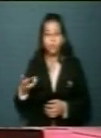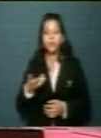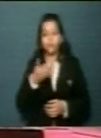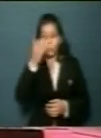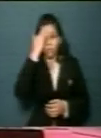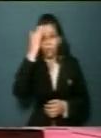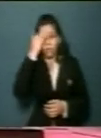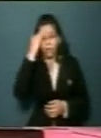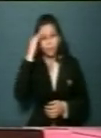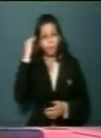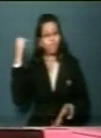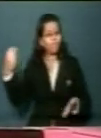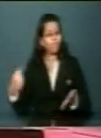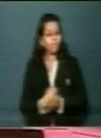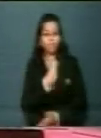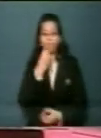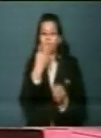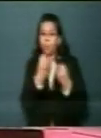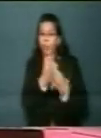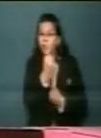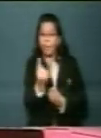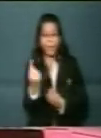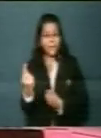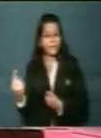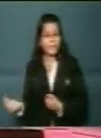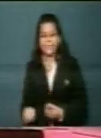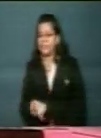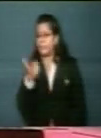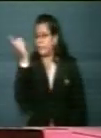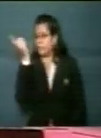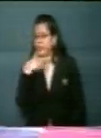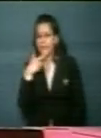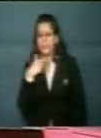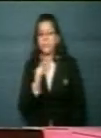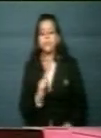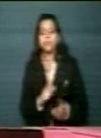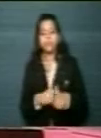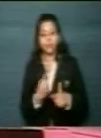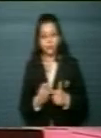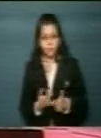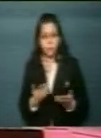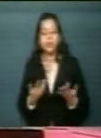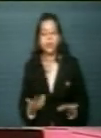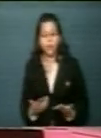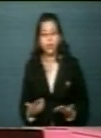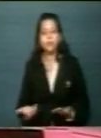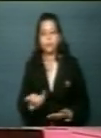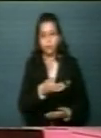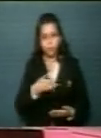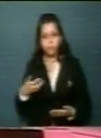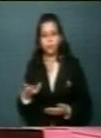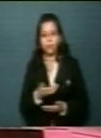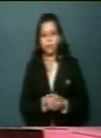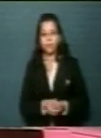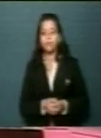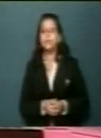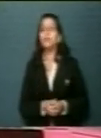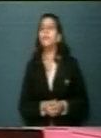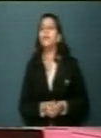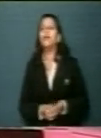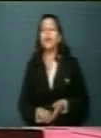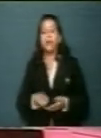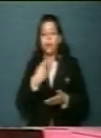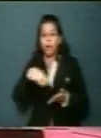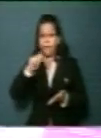y los lamentos de tantas víctimas le dieron triste notoriedad a nuestra patria. Pero fue la firma de